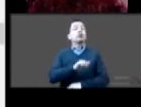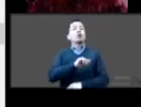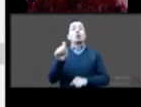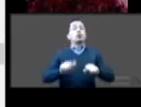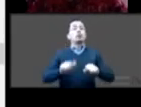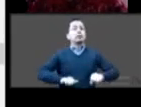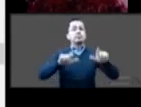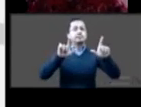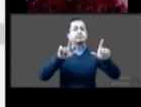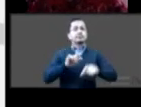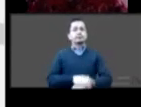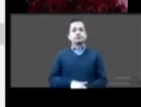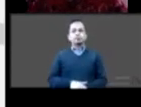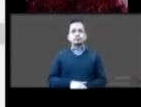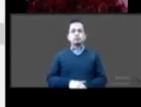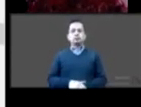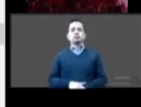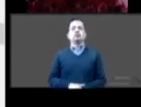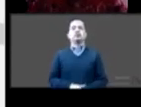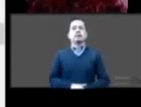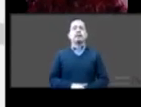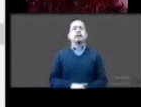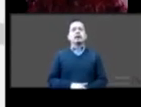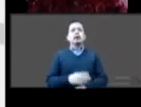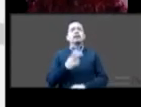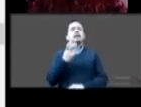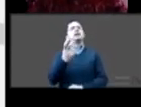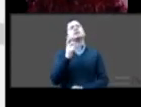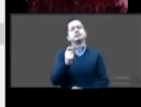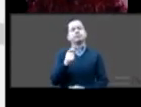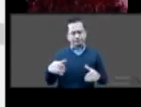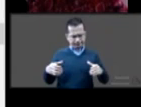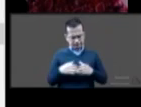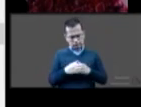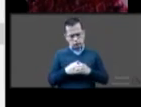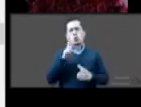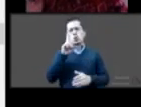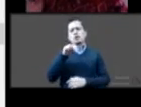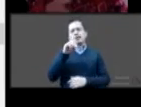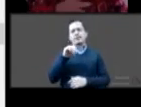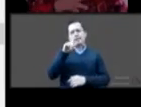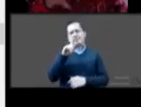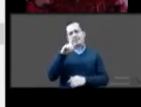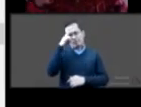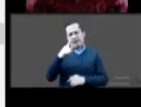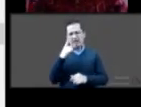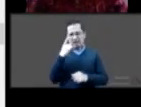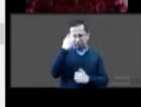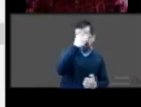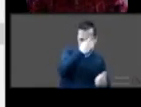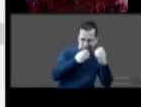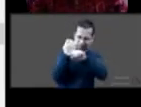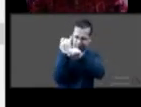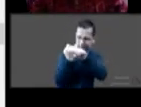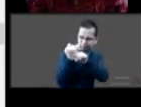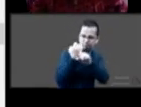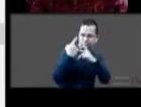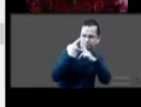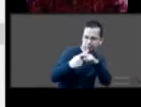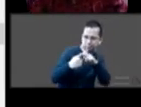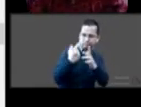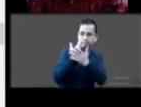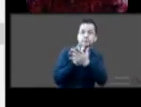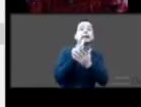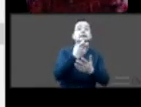de análisis y contexto interviene en la investigación de delitos cometidos en agravio de niños, niñas